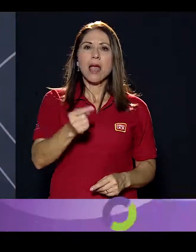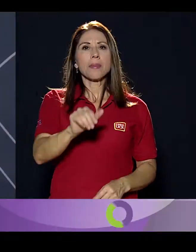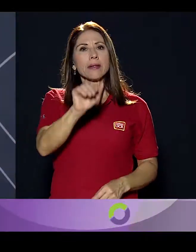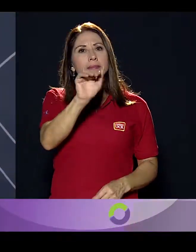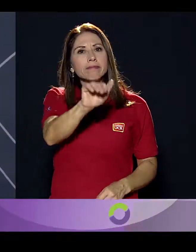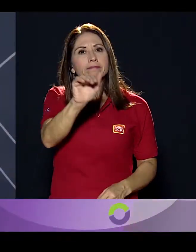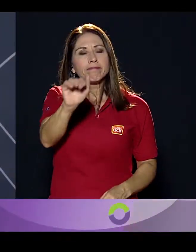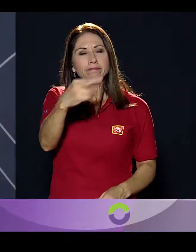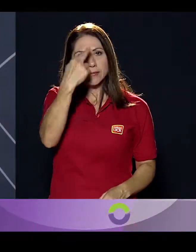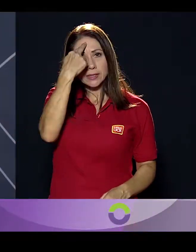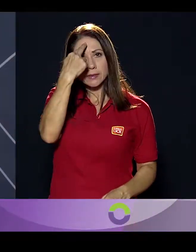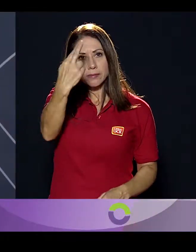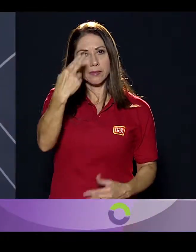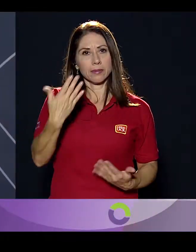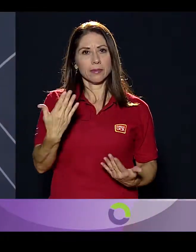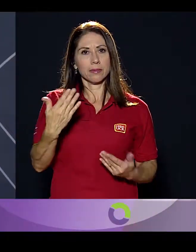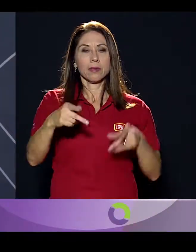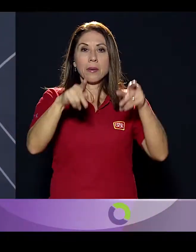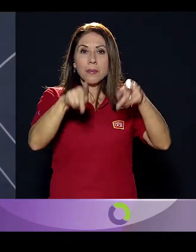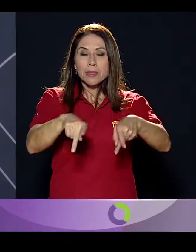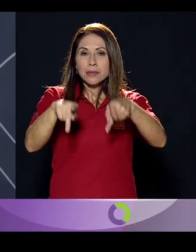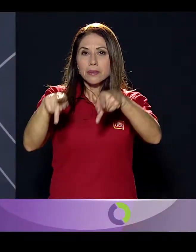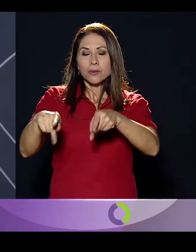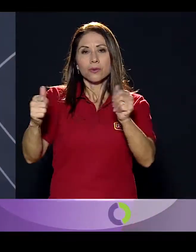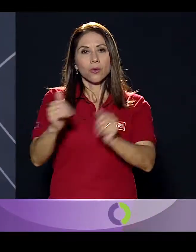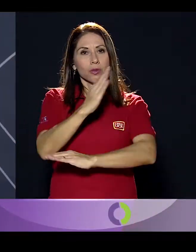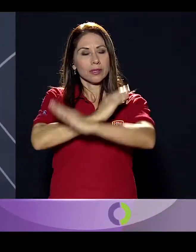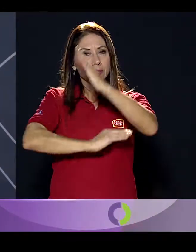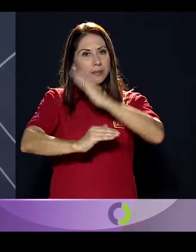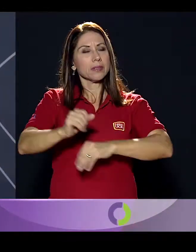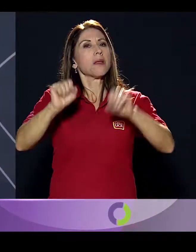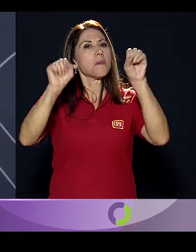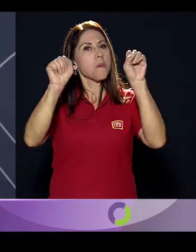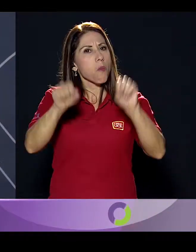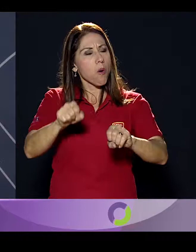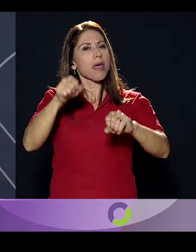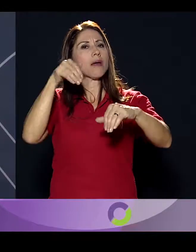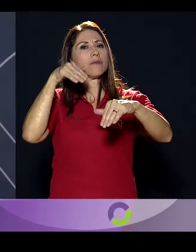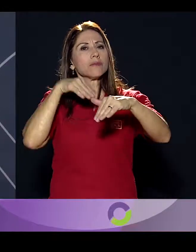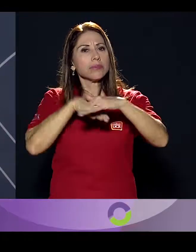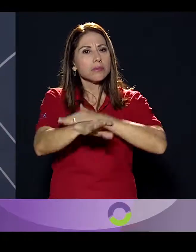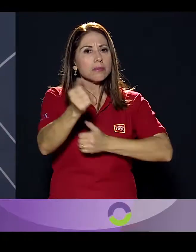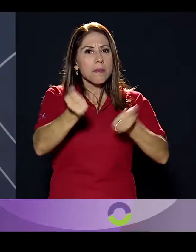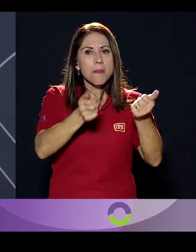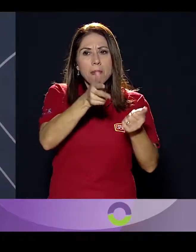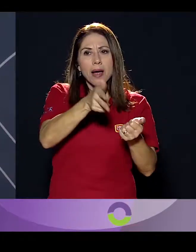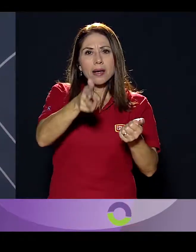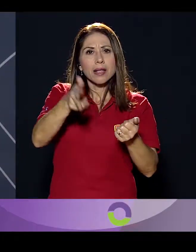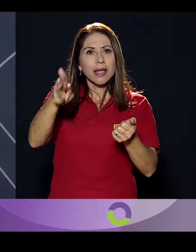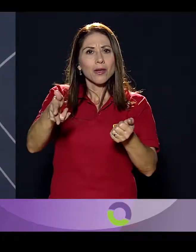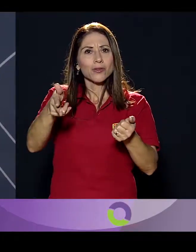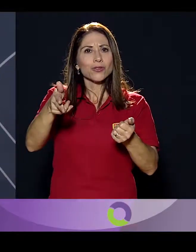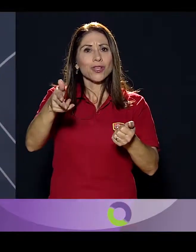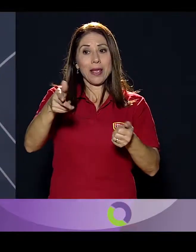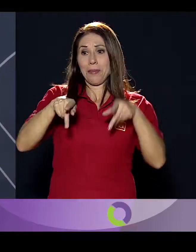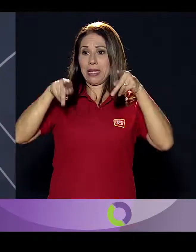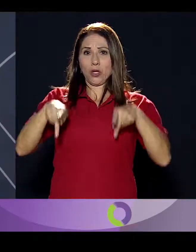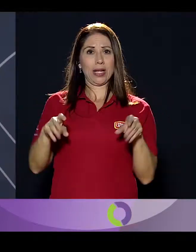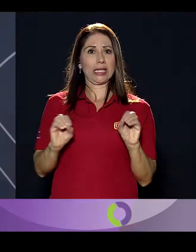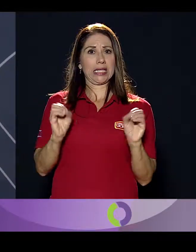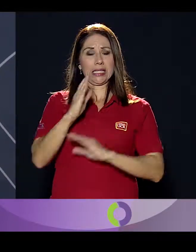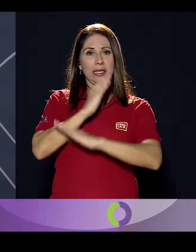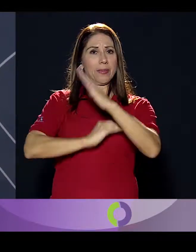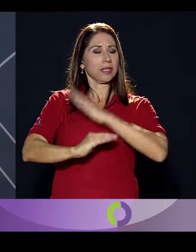al respeto a que las personas con discapacidad puedan tener acceso a esos parqueos y que no los utilicemos,